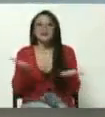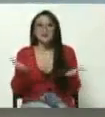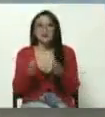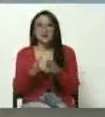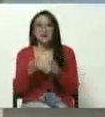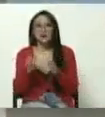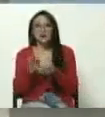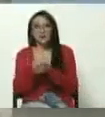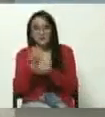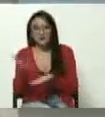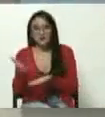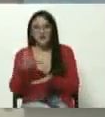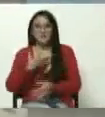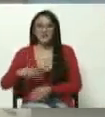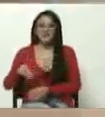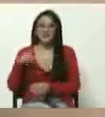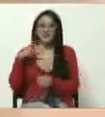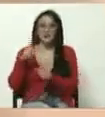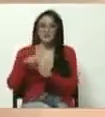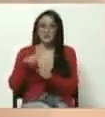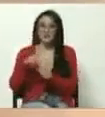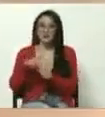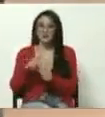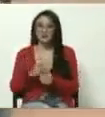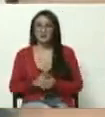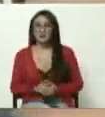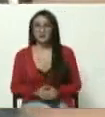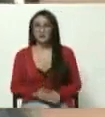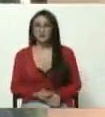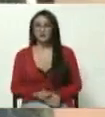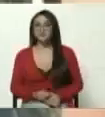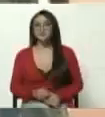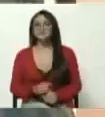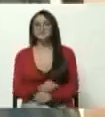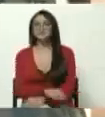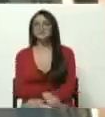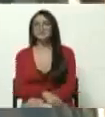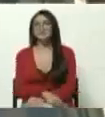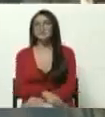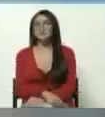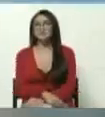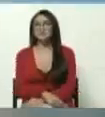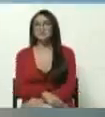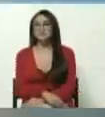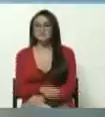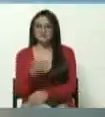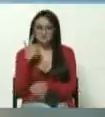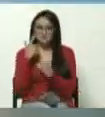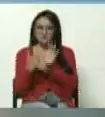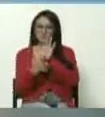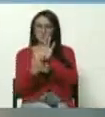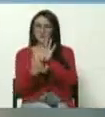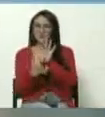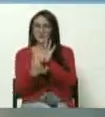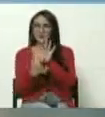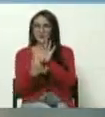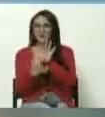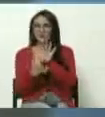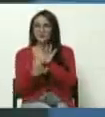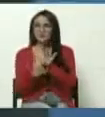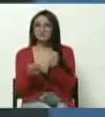compañero, presidente Pequivén, Techea Ruiz. Fíjense, ahí están imágenes, han rodado imágenes del nivel